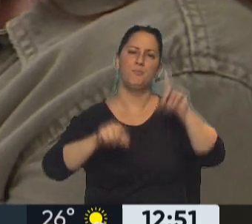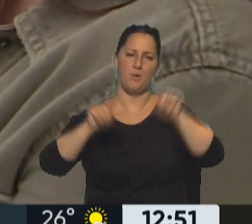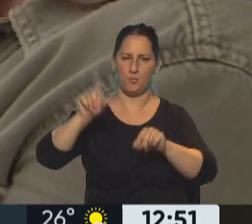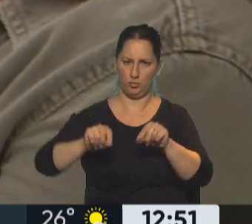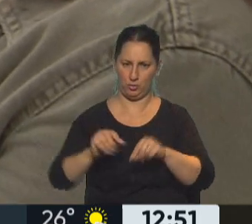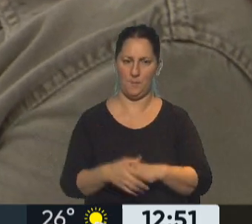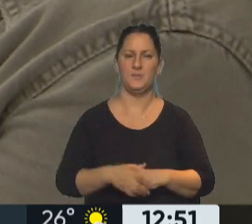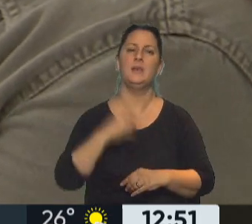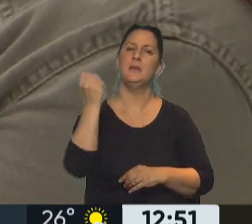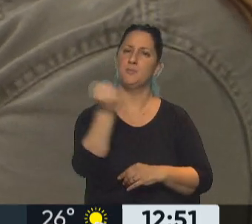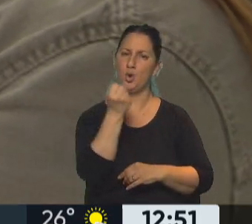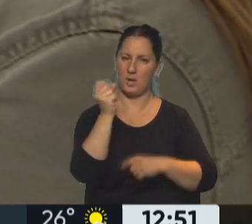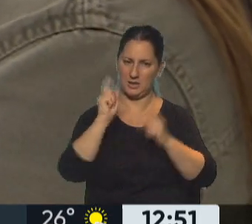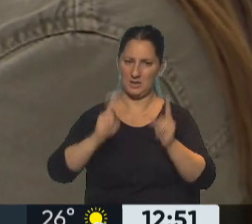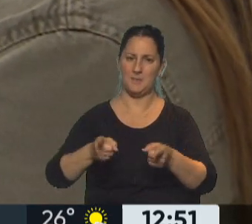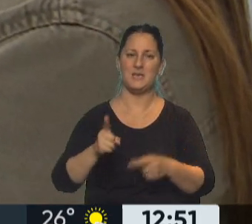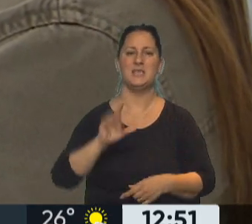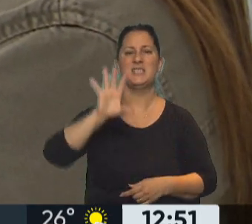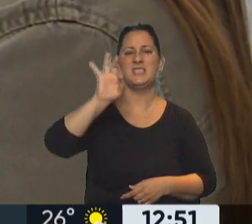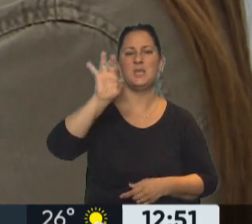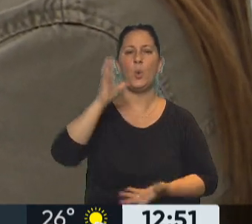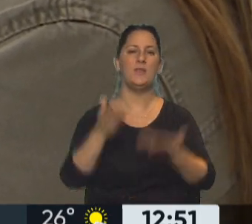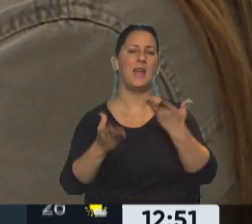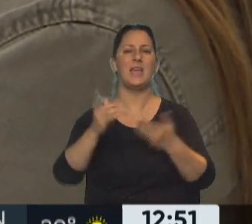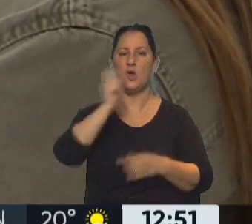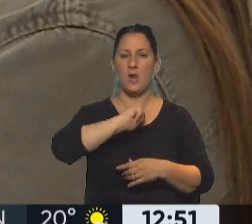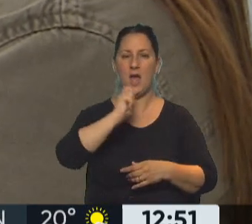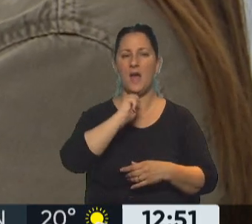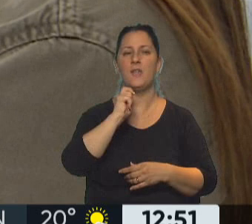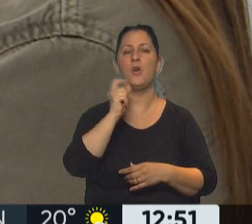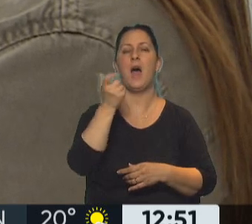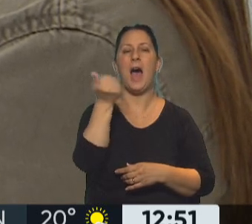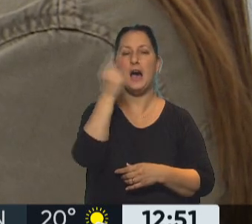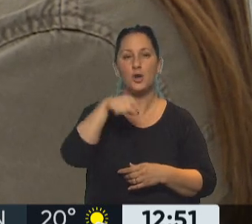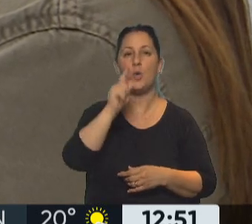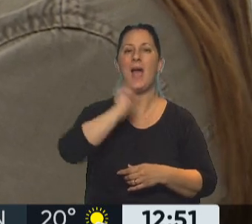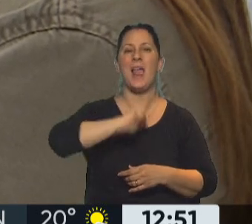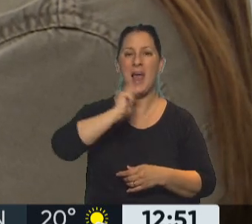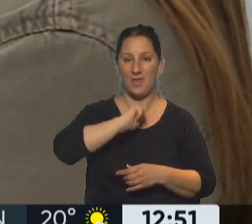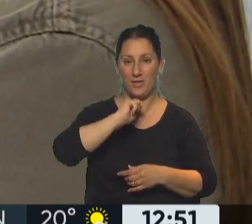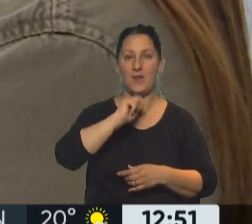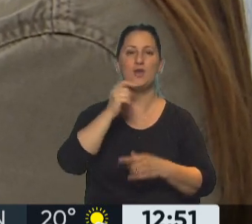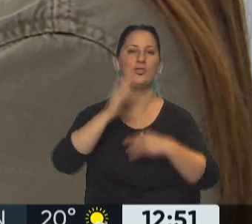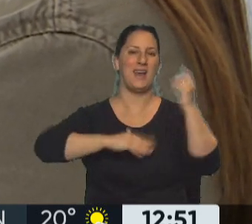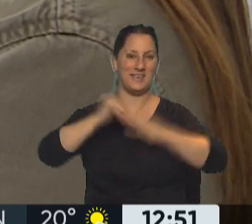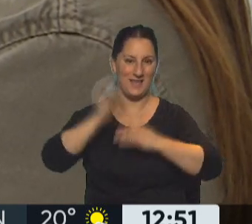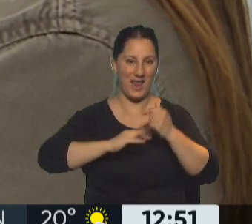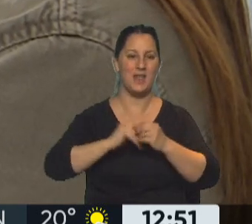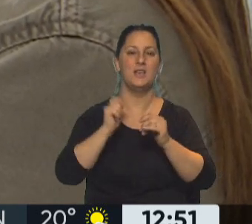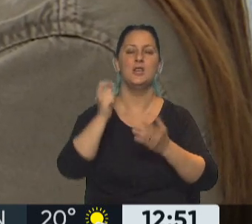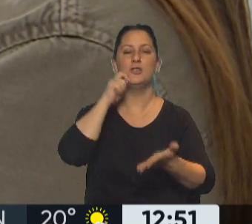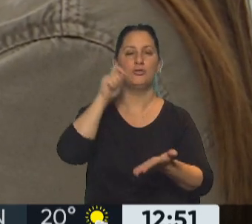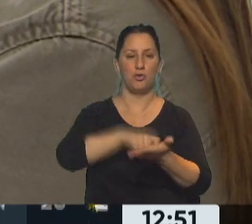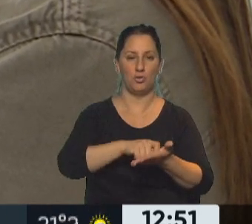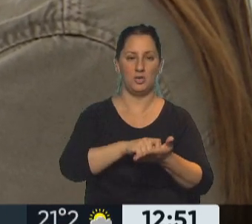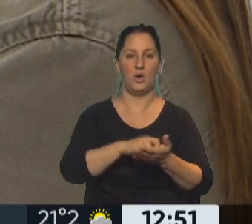También, muy importante, 50 kilos de helado se sortean en @heladerosartesanales en el Instagram de la asociación.